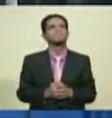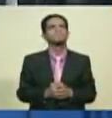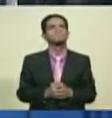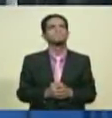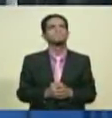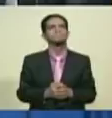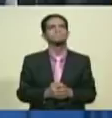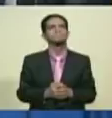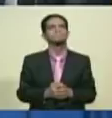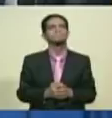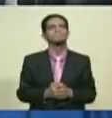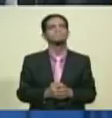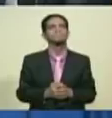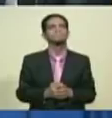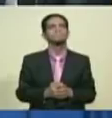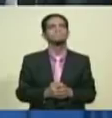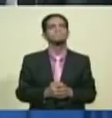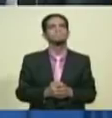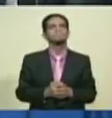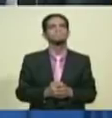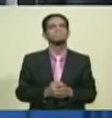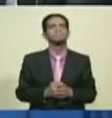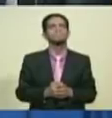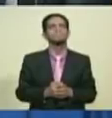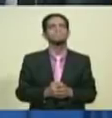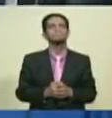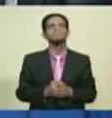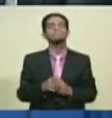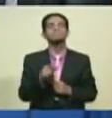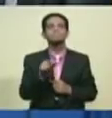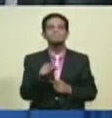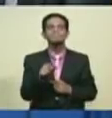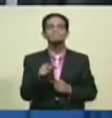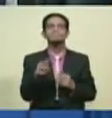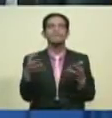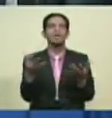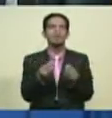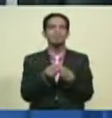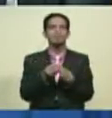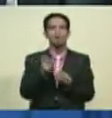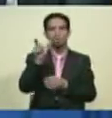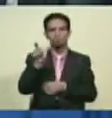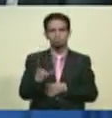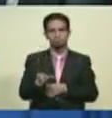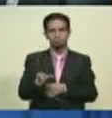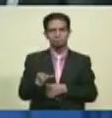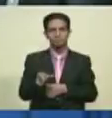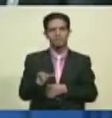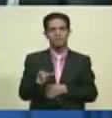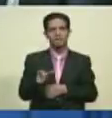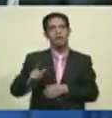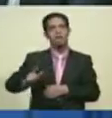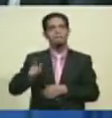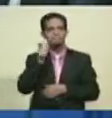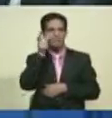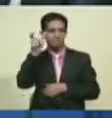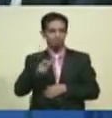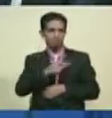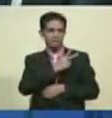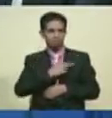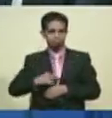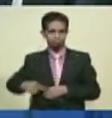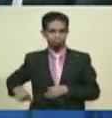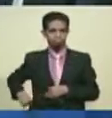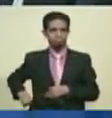Congresistas con el senador Bob Corker y con el congresista Hank Johnson, republicano, un demócrata, precisamente